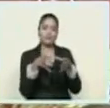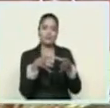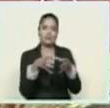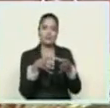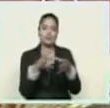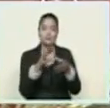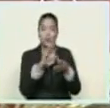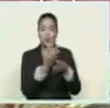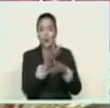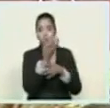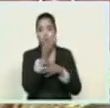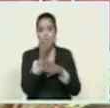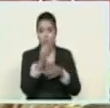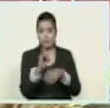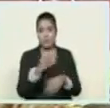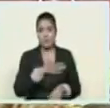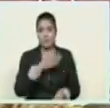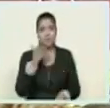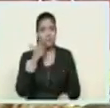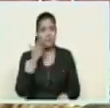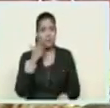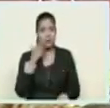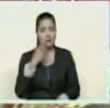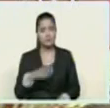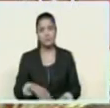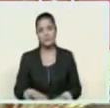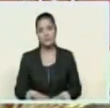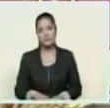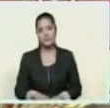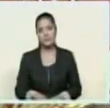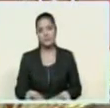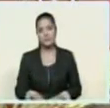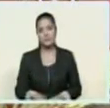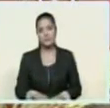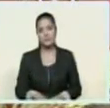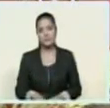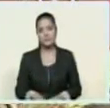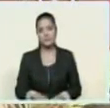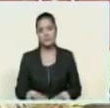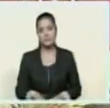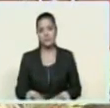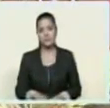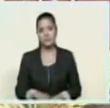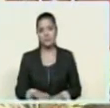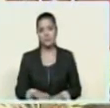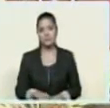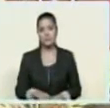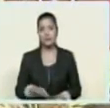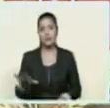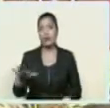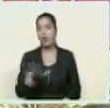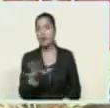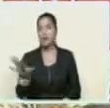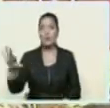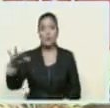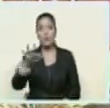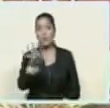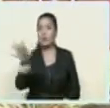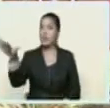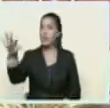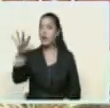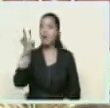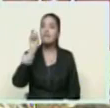de hormilla que cultivaba mi mamá y con la montaña de la vela guarda de